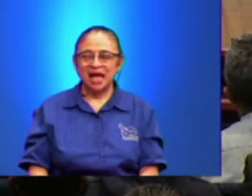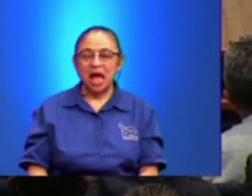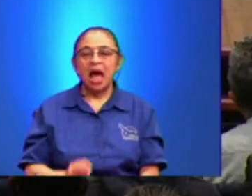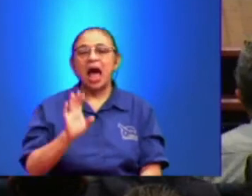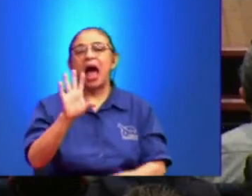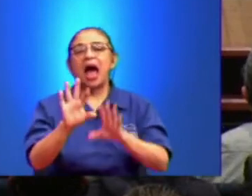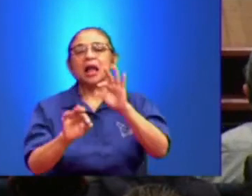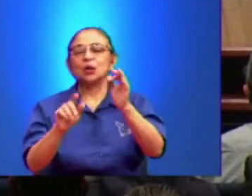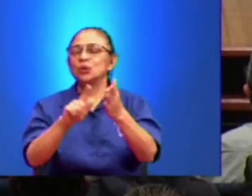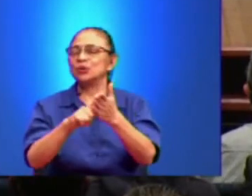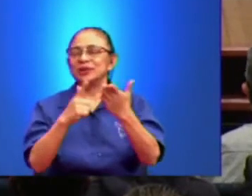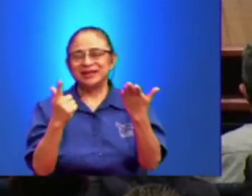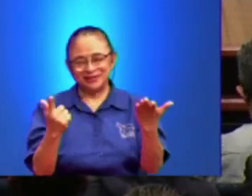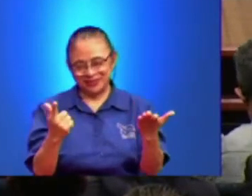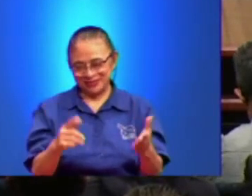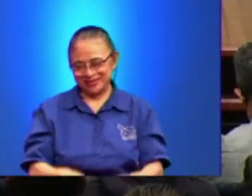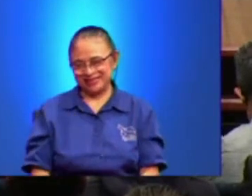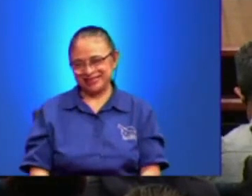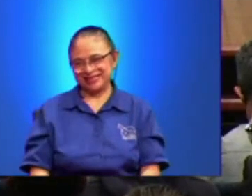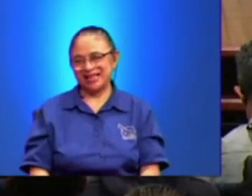ahora comprendo